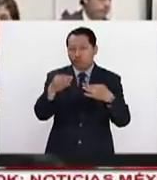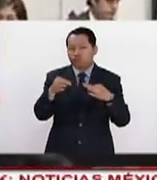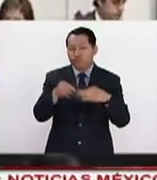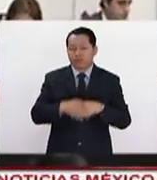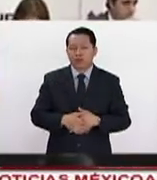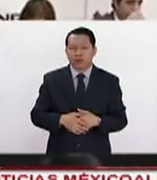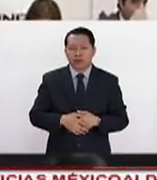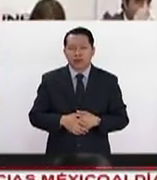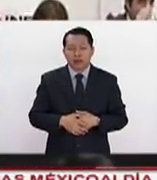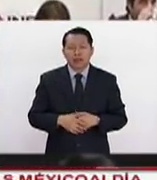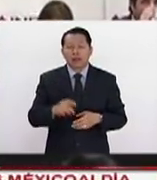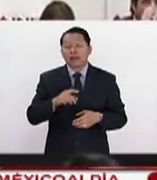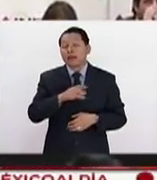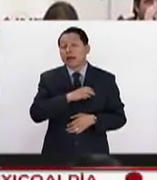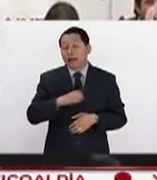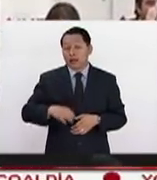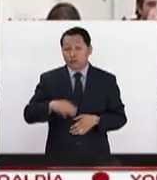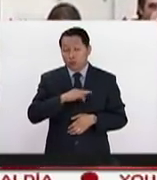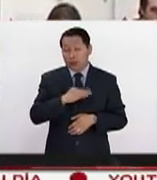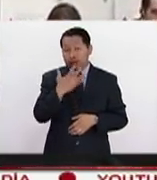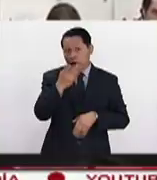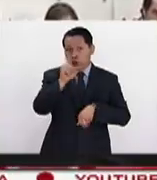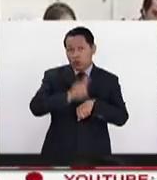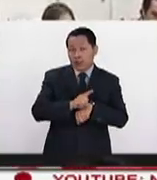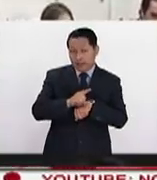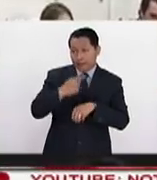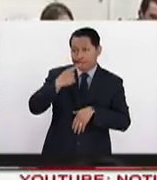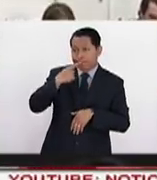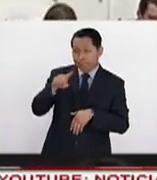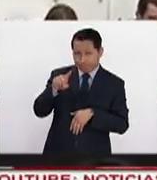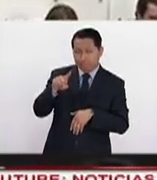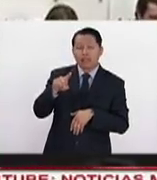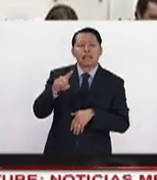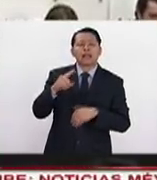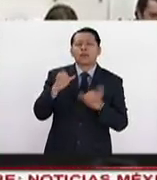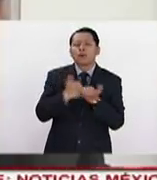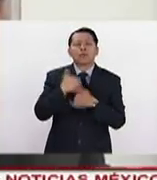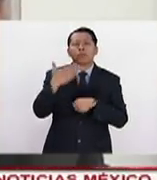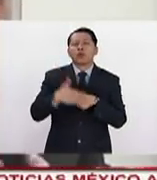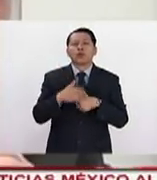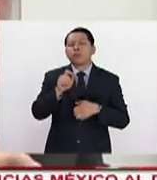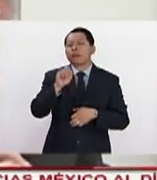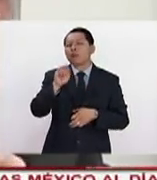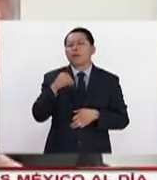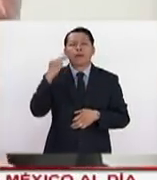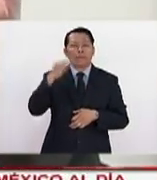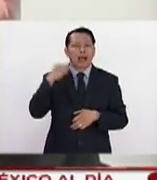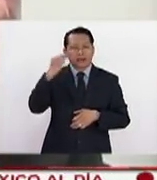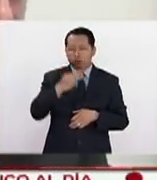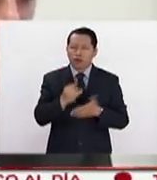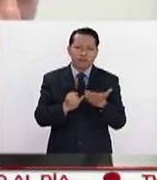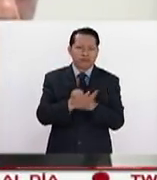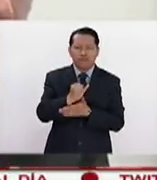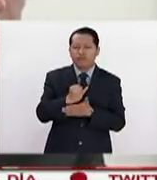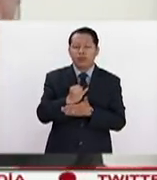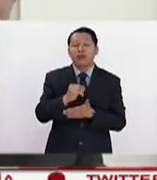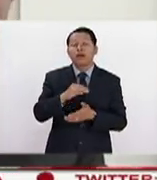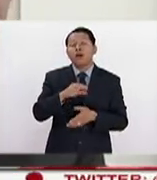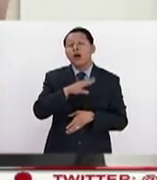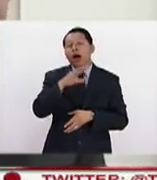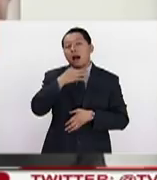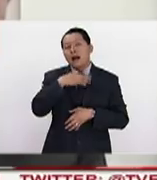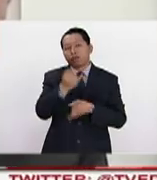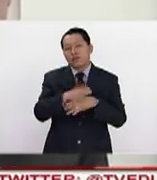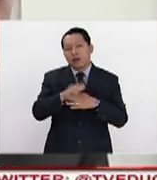Los aspirantes tienen 5 días para impugnar y el dictamen final será dado a conocer el próximo 29 de marzo. Con información de Antonio